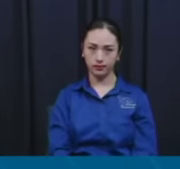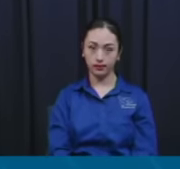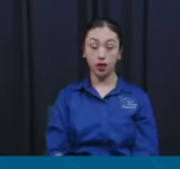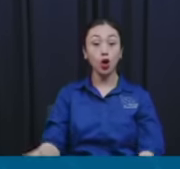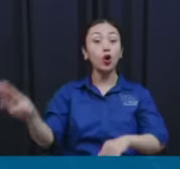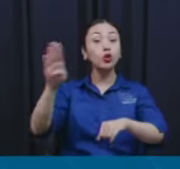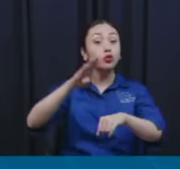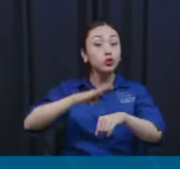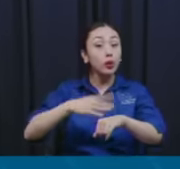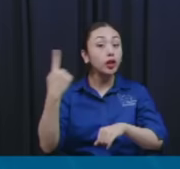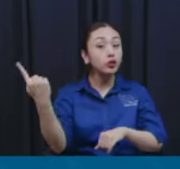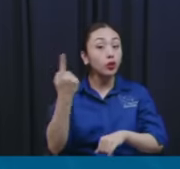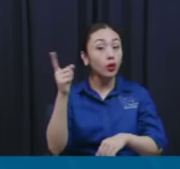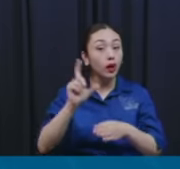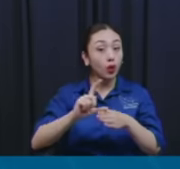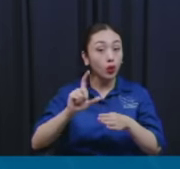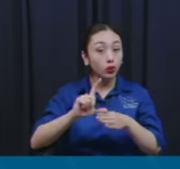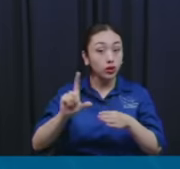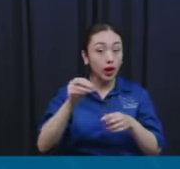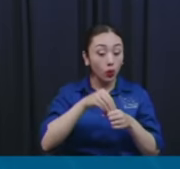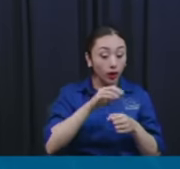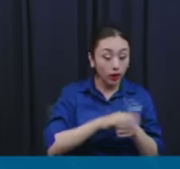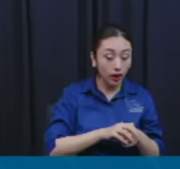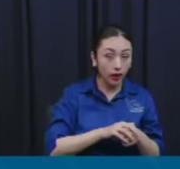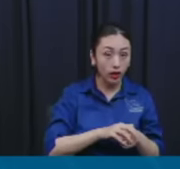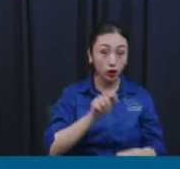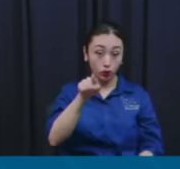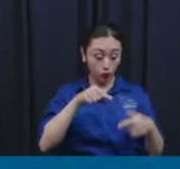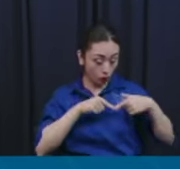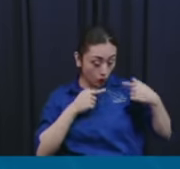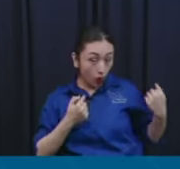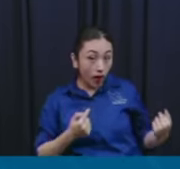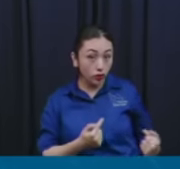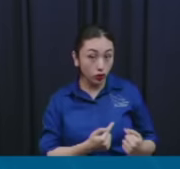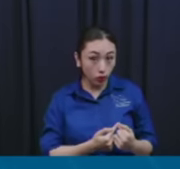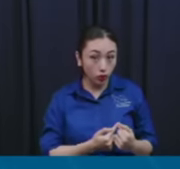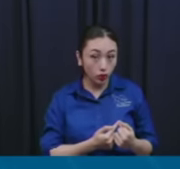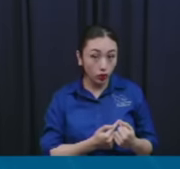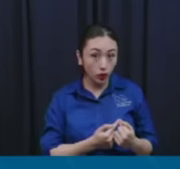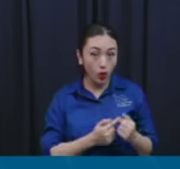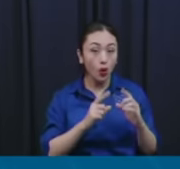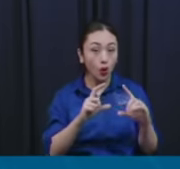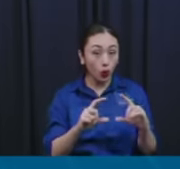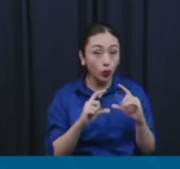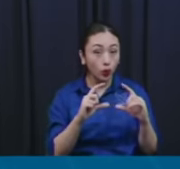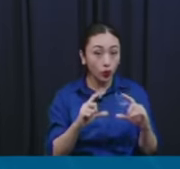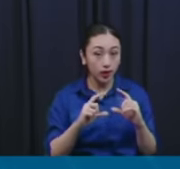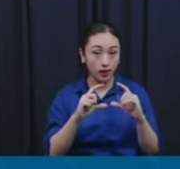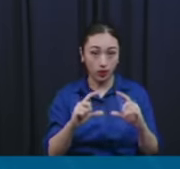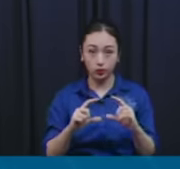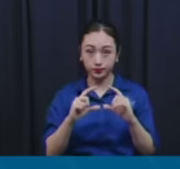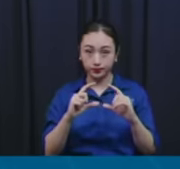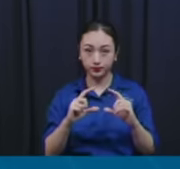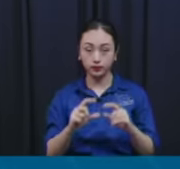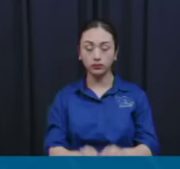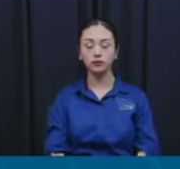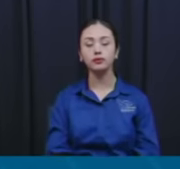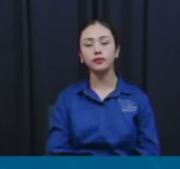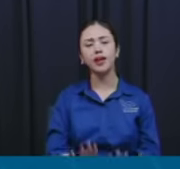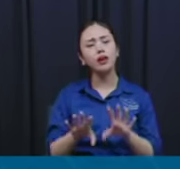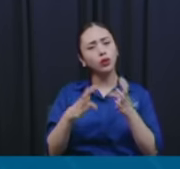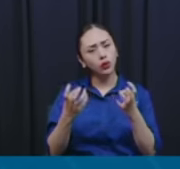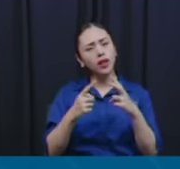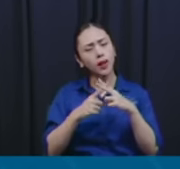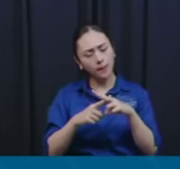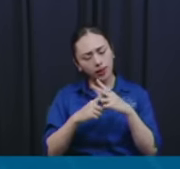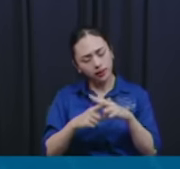cosa guardada Guarda tu corazón empecemos con nuestro corazoncito cómo